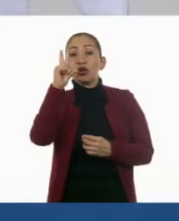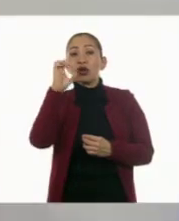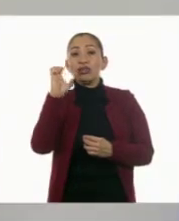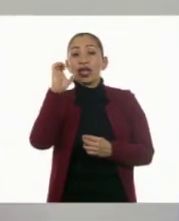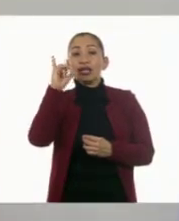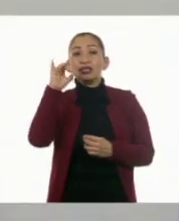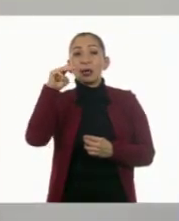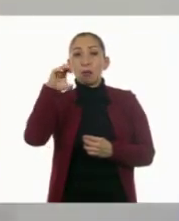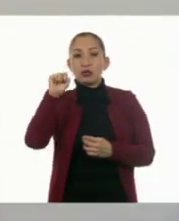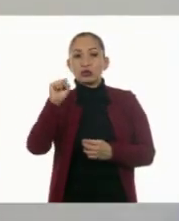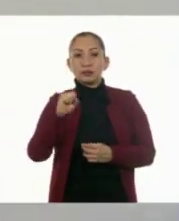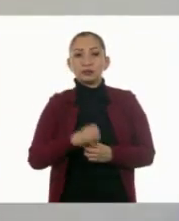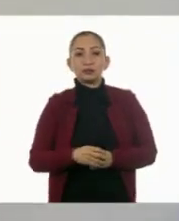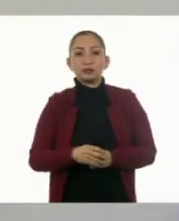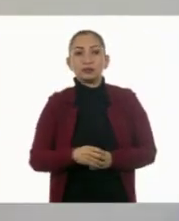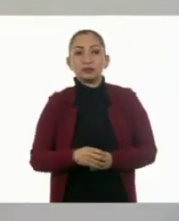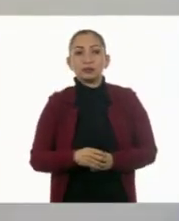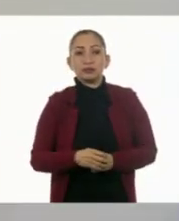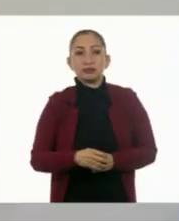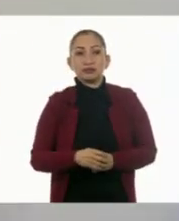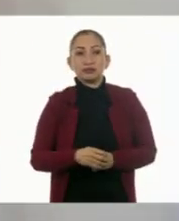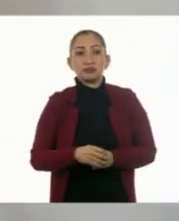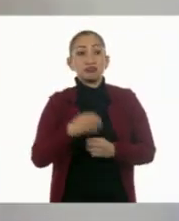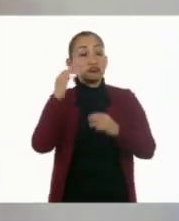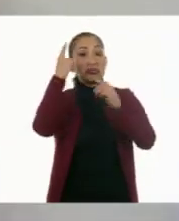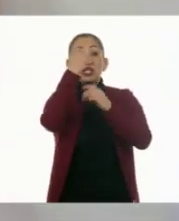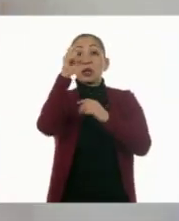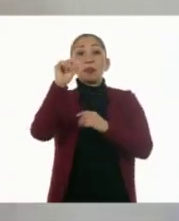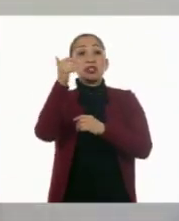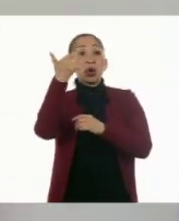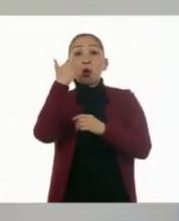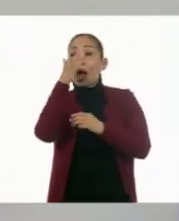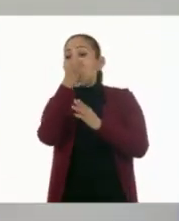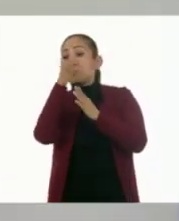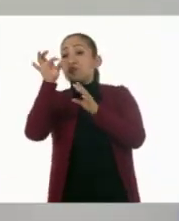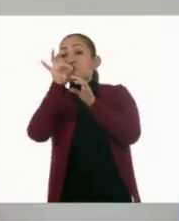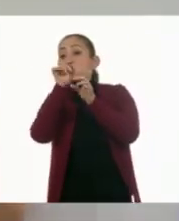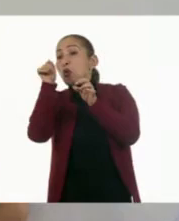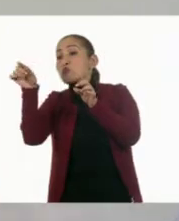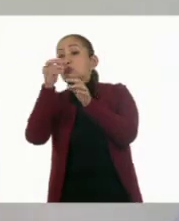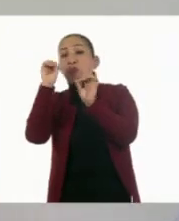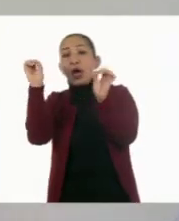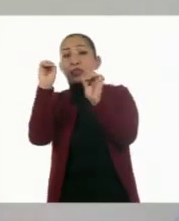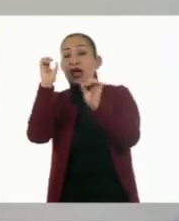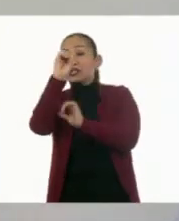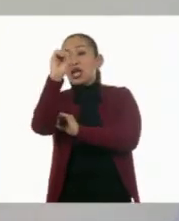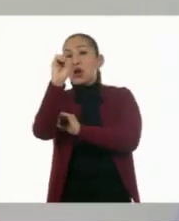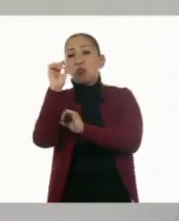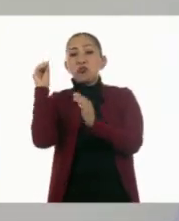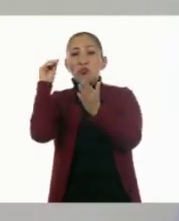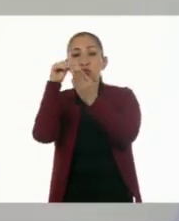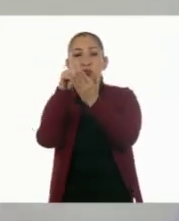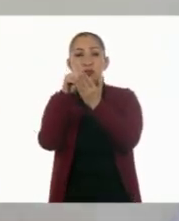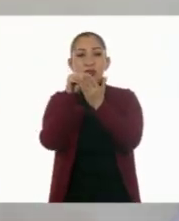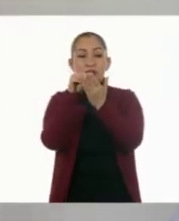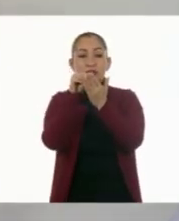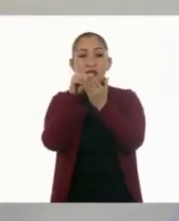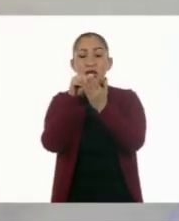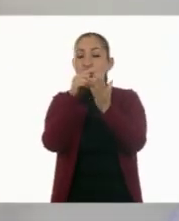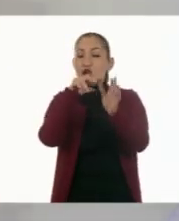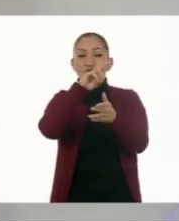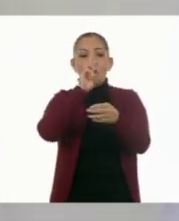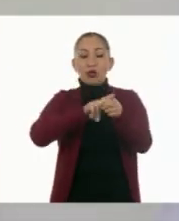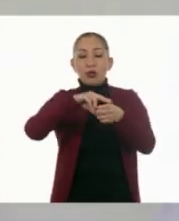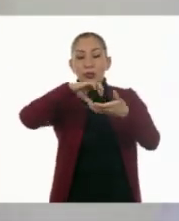Sí. En el primer número no hay decimales, podemos poner un 0. Perfecto. Y ya resolver la resta normal. Normal, muy